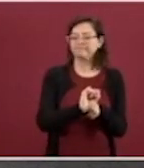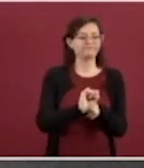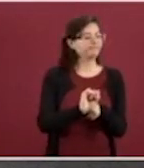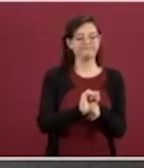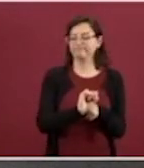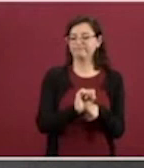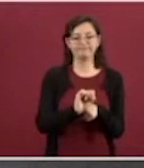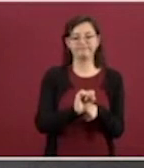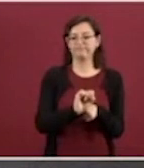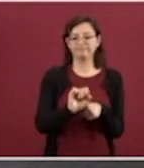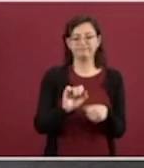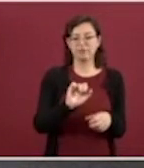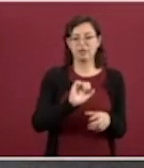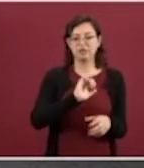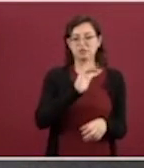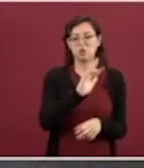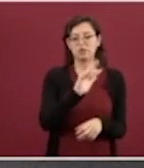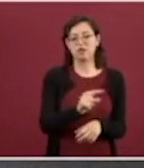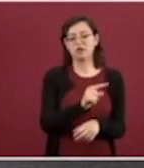no es la mitad más uno,